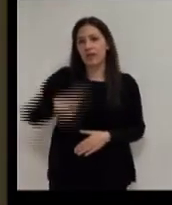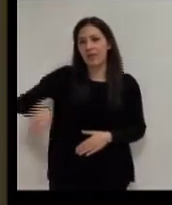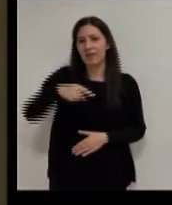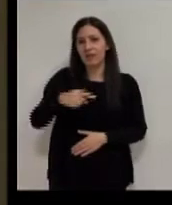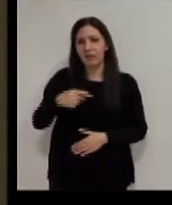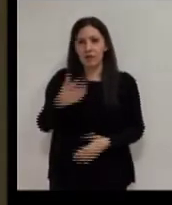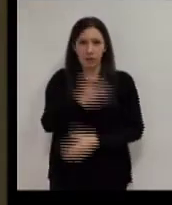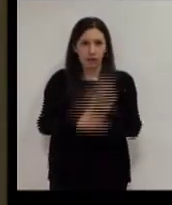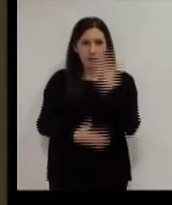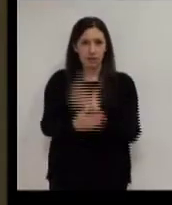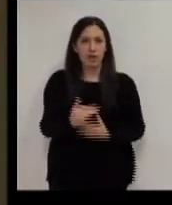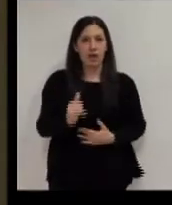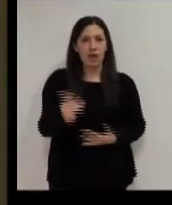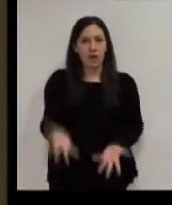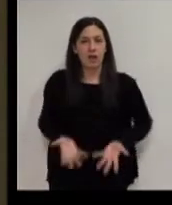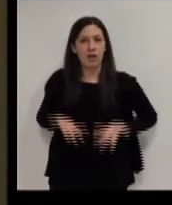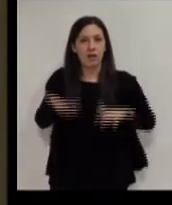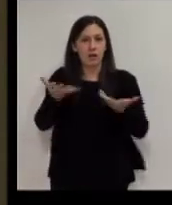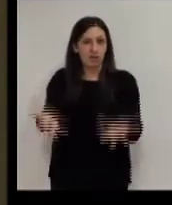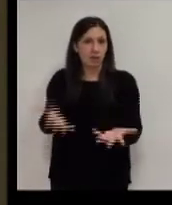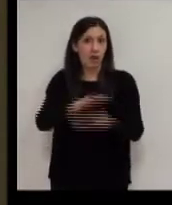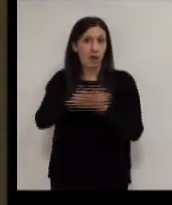para personas con discapacidad